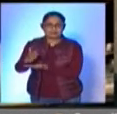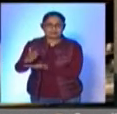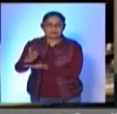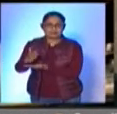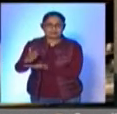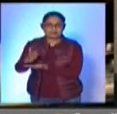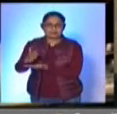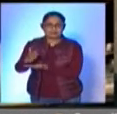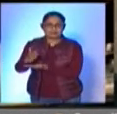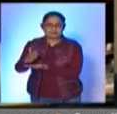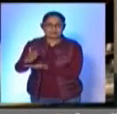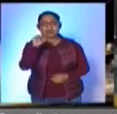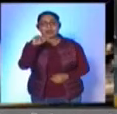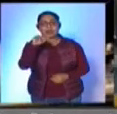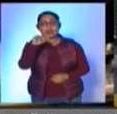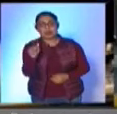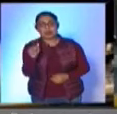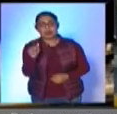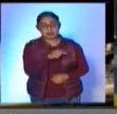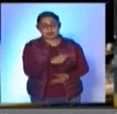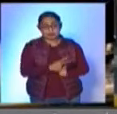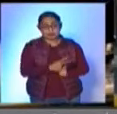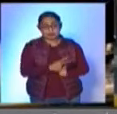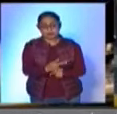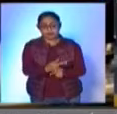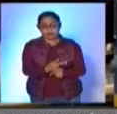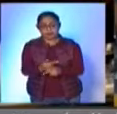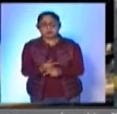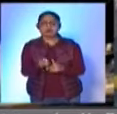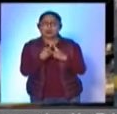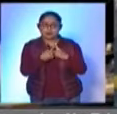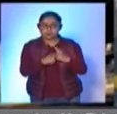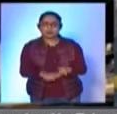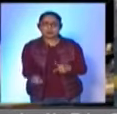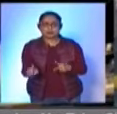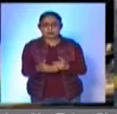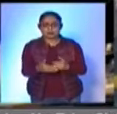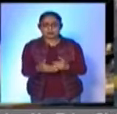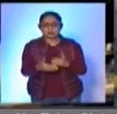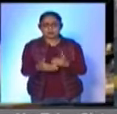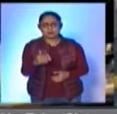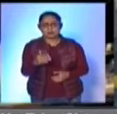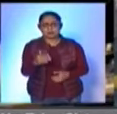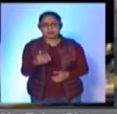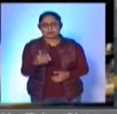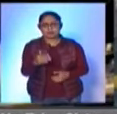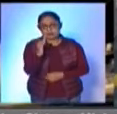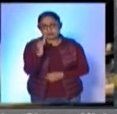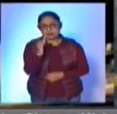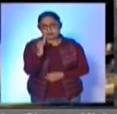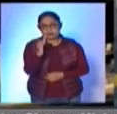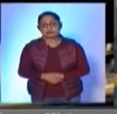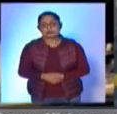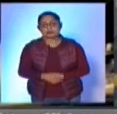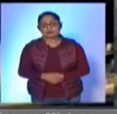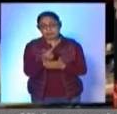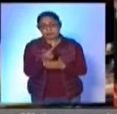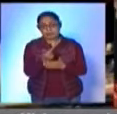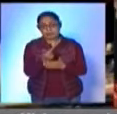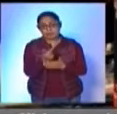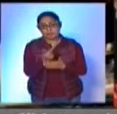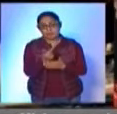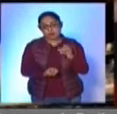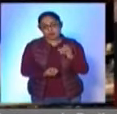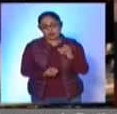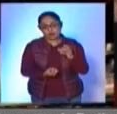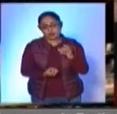Cloutier indicó que dichos préstamos comenzarán a otorgarse a partir del mes de febrero. Dentro del plan de reactivación económica,